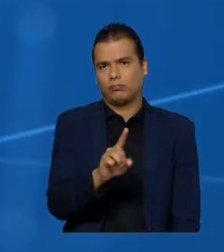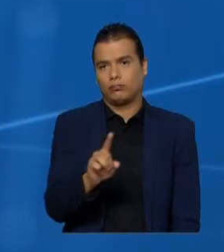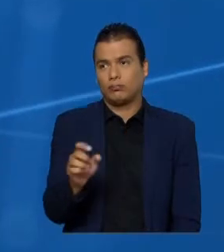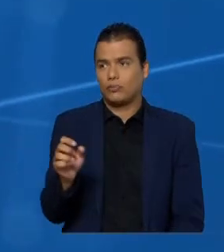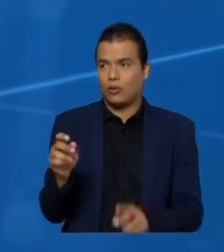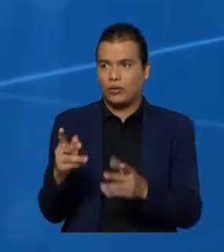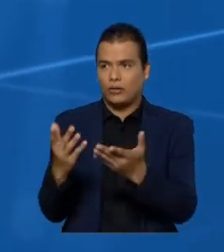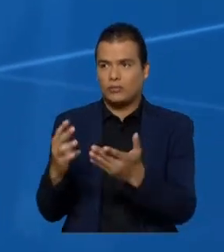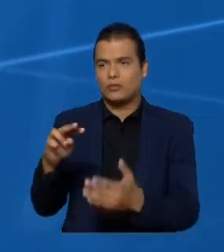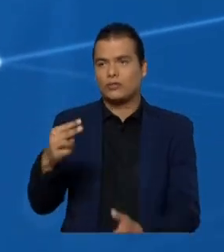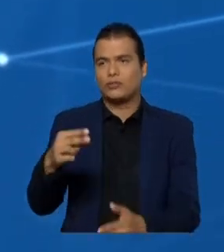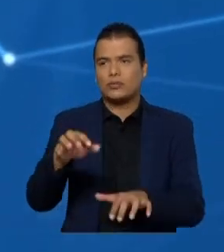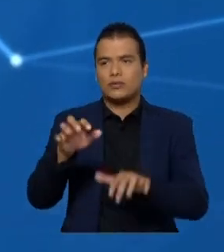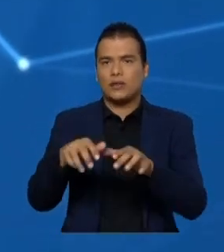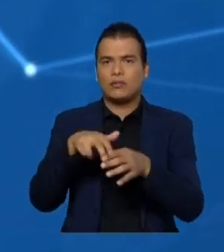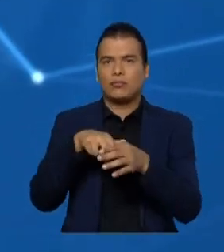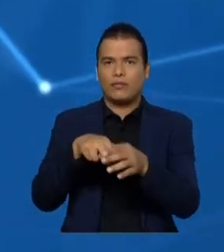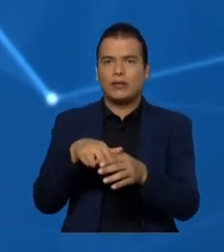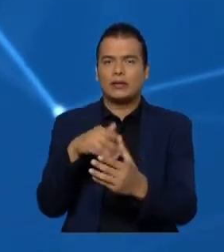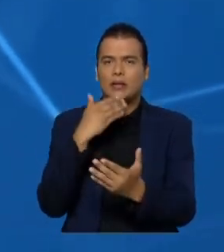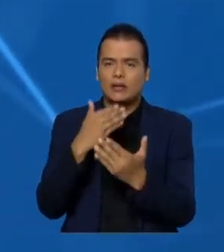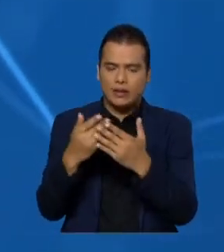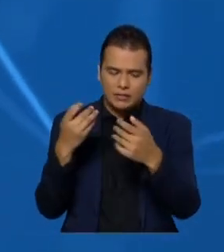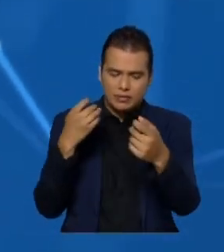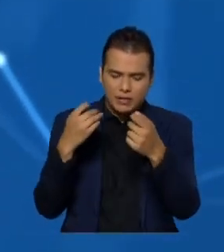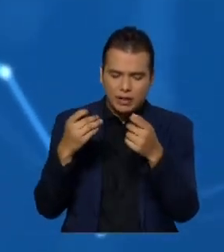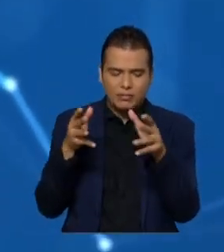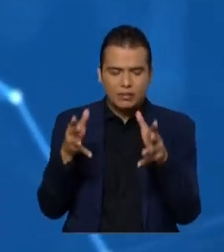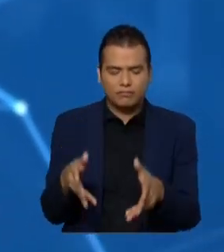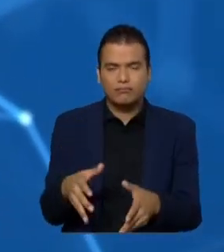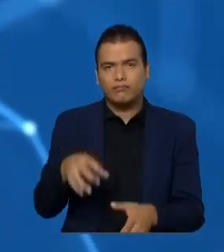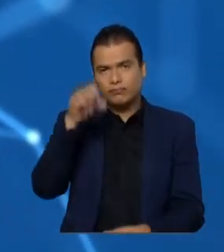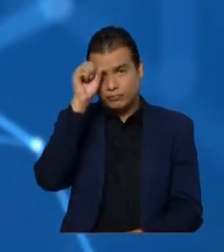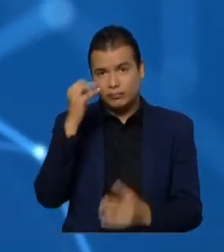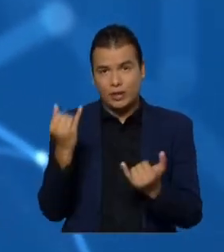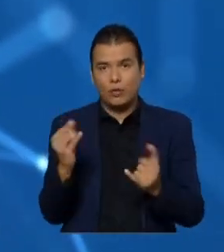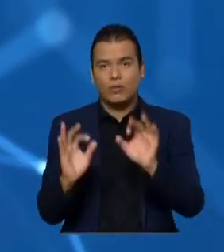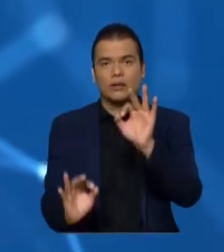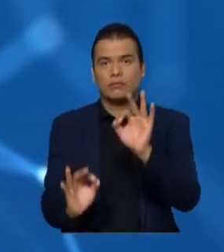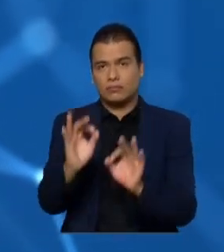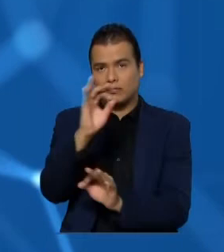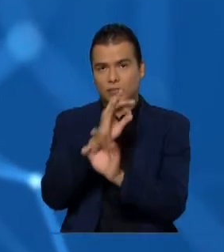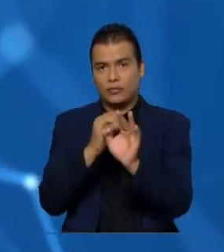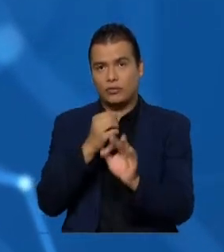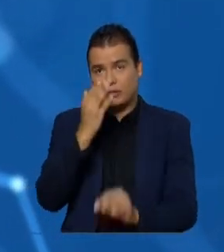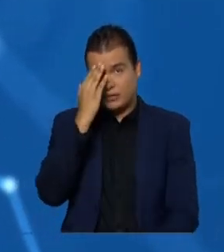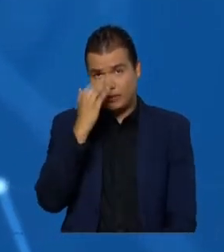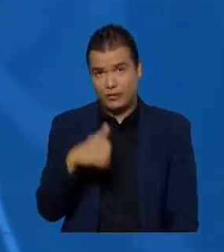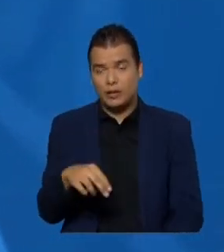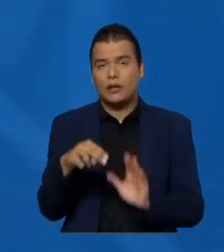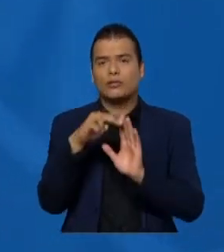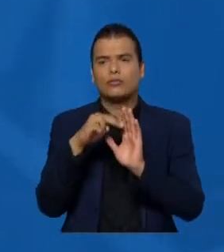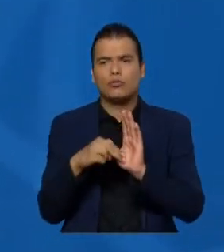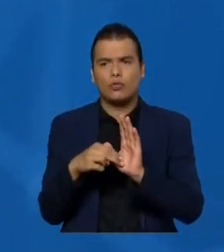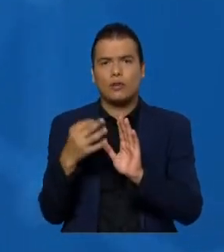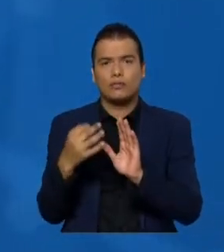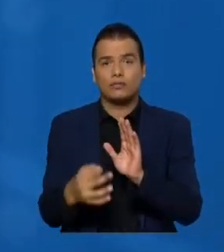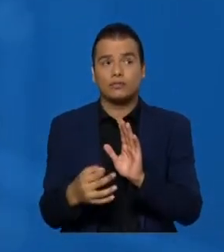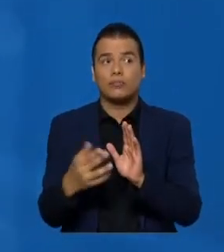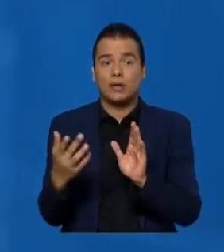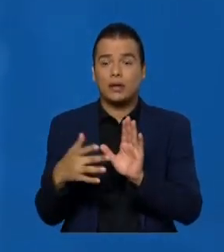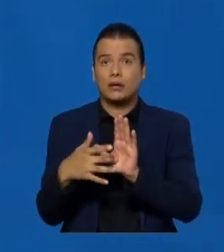Candelo, subsecretario de Movilidad, muchas gracias por resolvernos estas dudas en Telepacífico Noticias. Ya saben, entonces, esta norma está vigente y